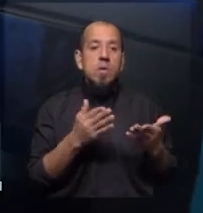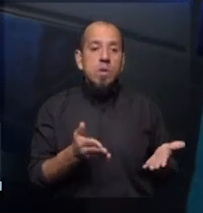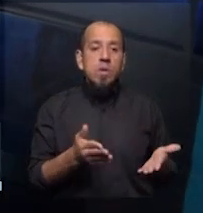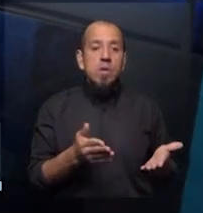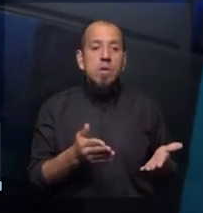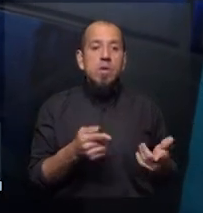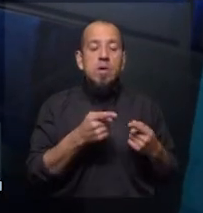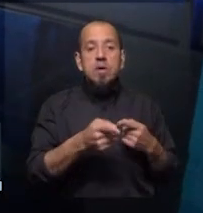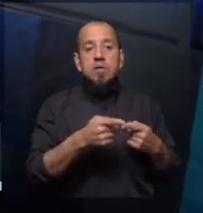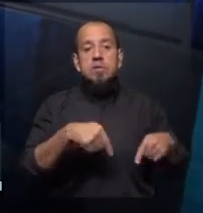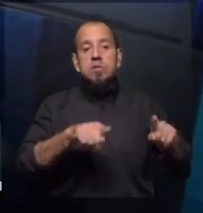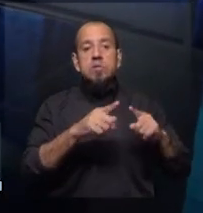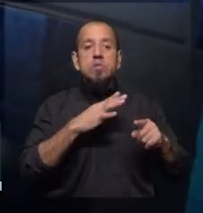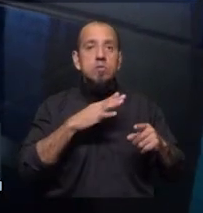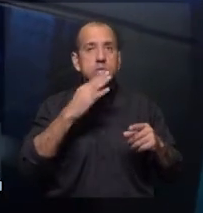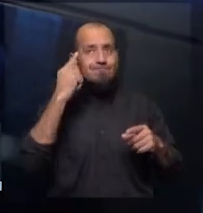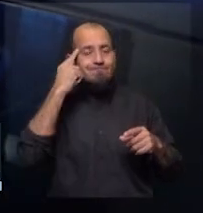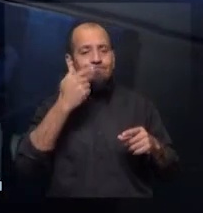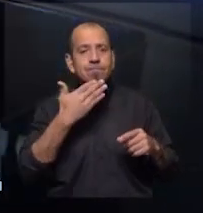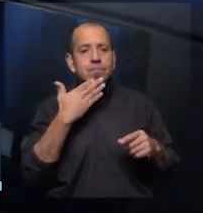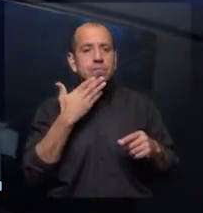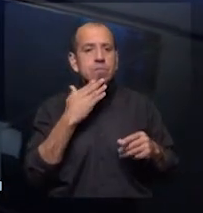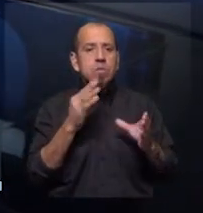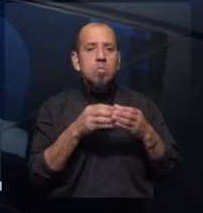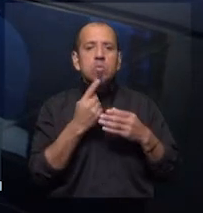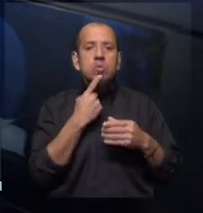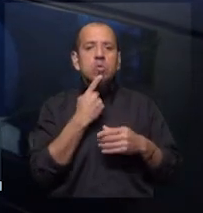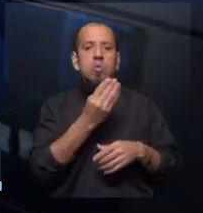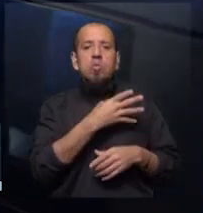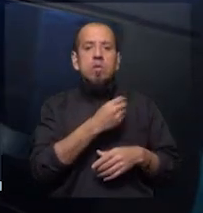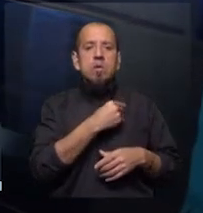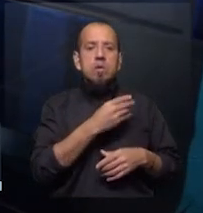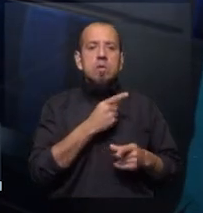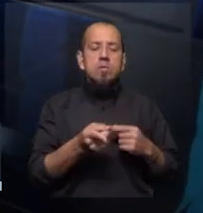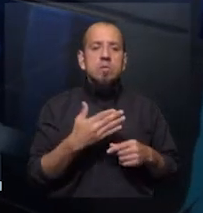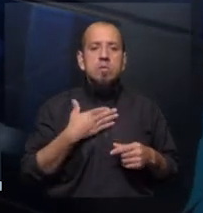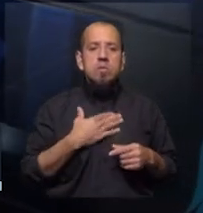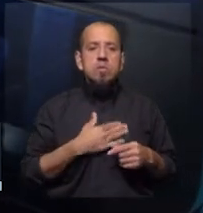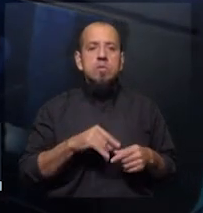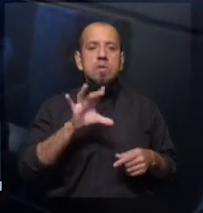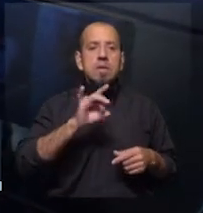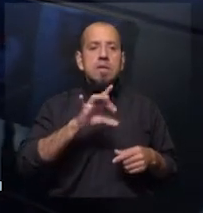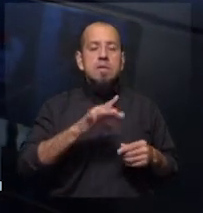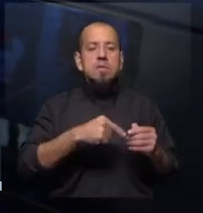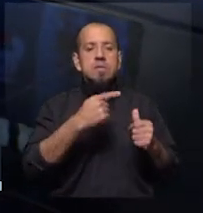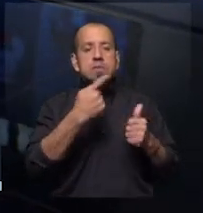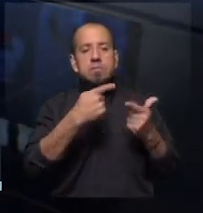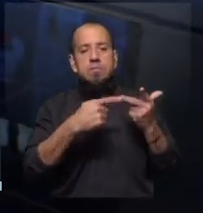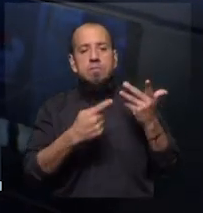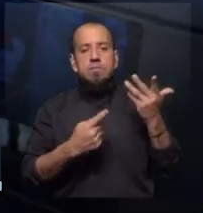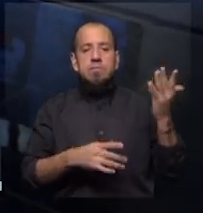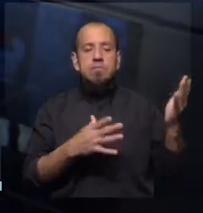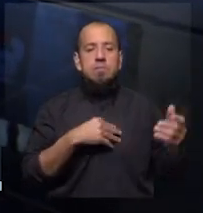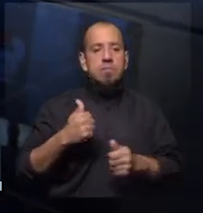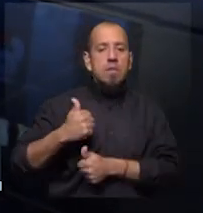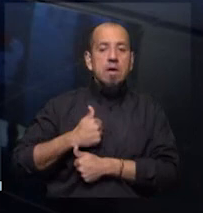sustentan esas medidas yo tengo muchas dudas de que el propio Partido Nacional esté de acuerdo con muchas de esas medidas es a 15 medidas que se conocieron ni que hablar